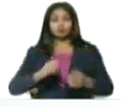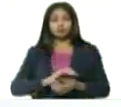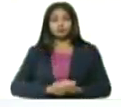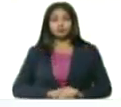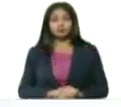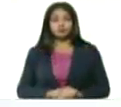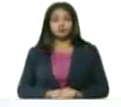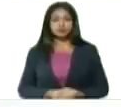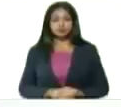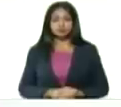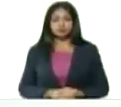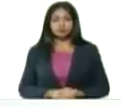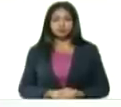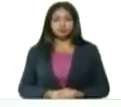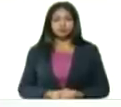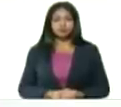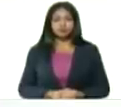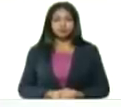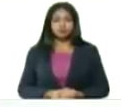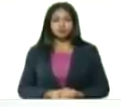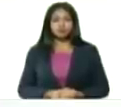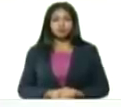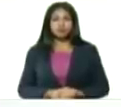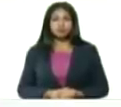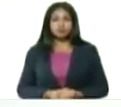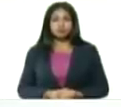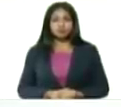de la Organización Mundial de la Salud.